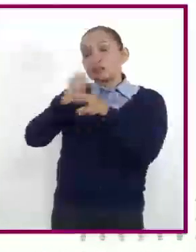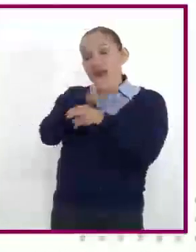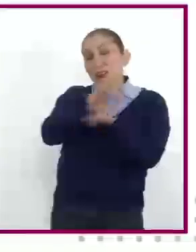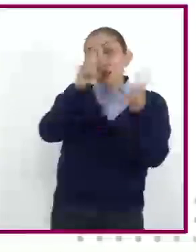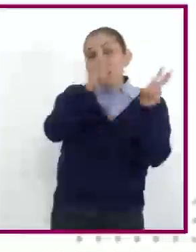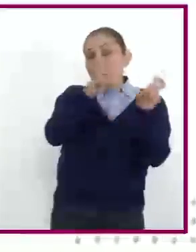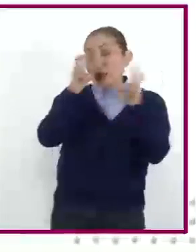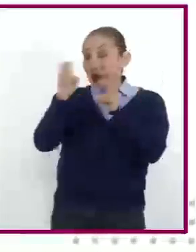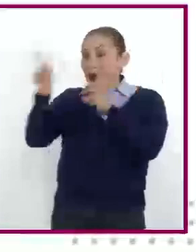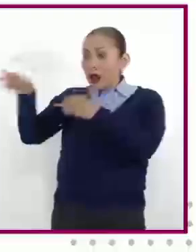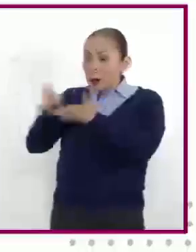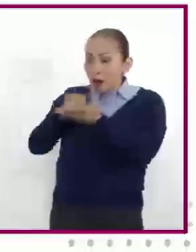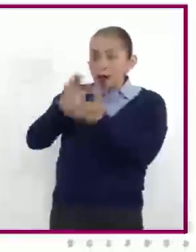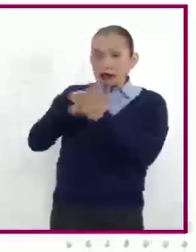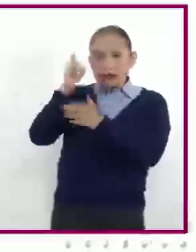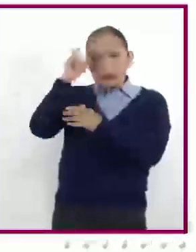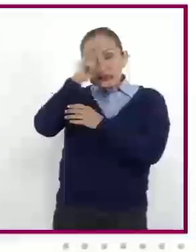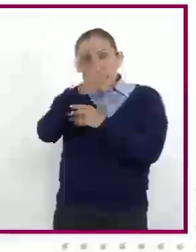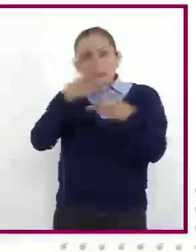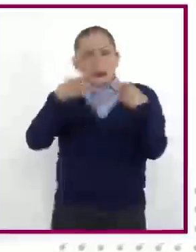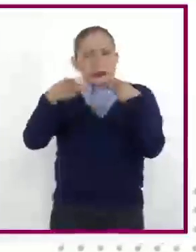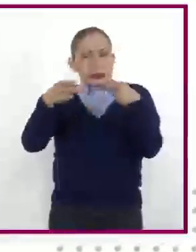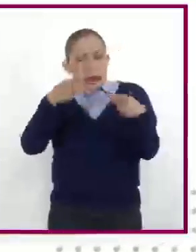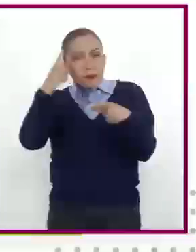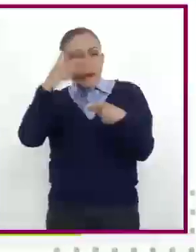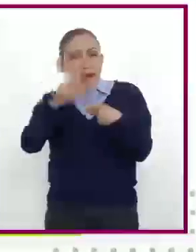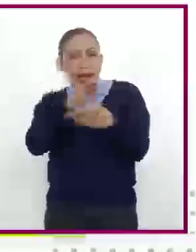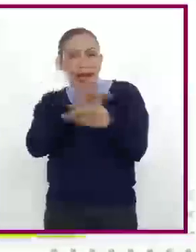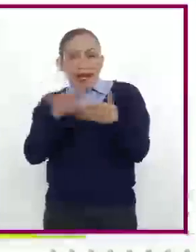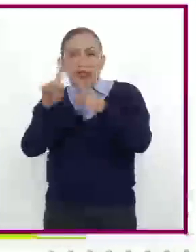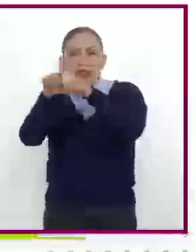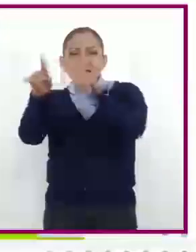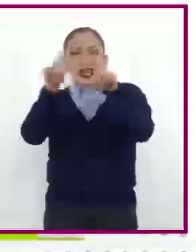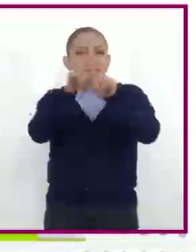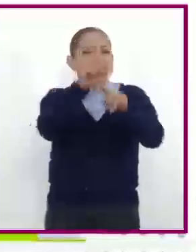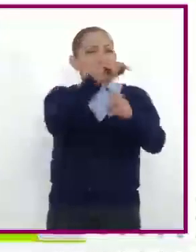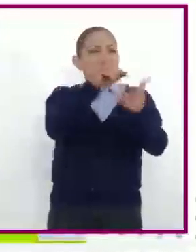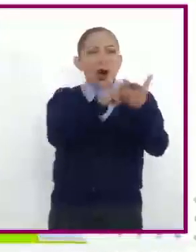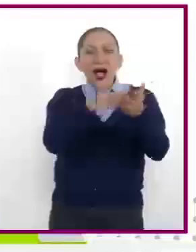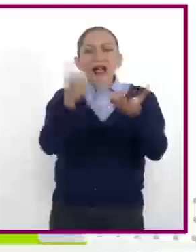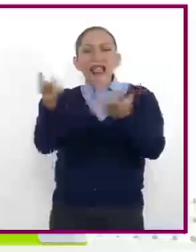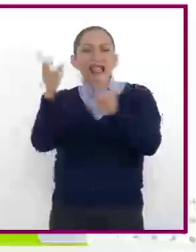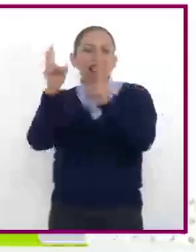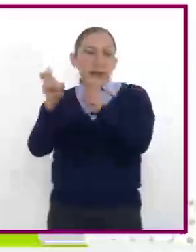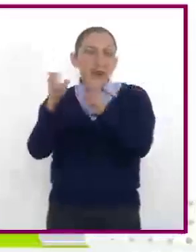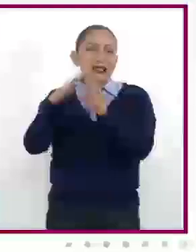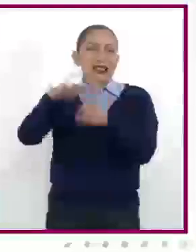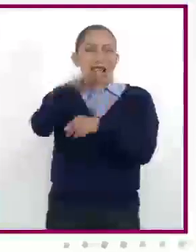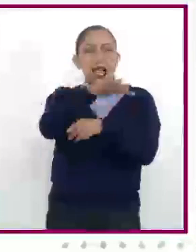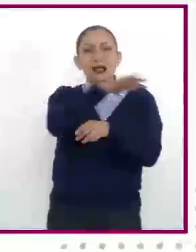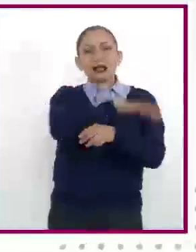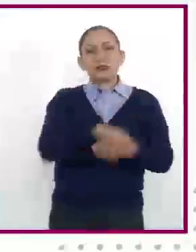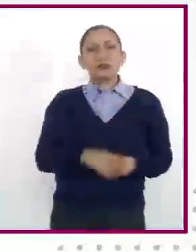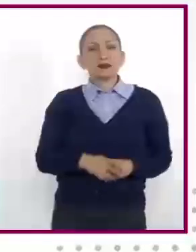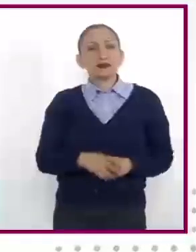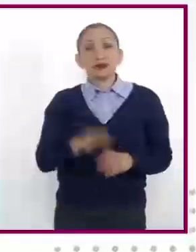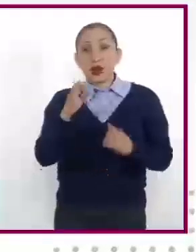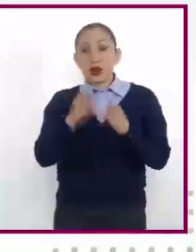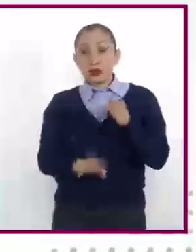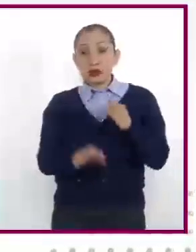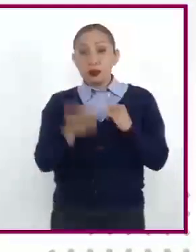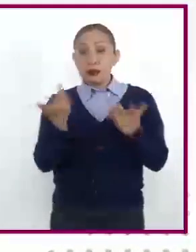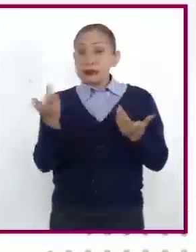y seguir un complejo proceso de elaboración para leer textos de distintos tipos de contenidos y disciplinas. Y el